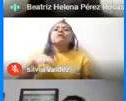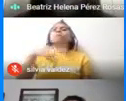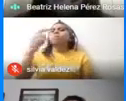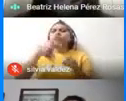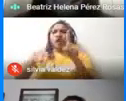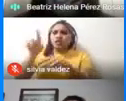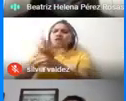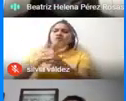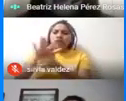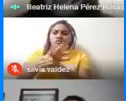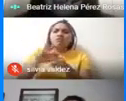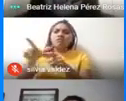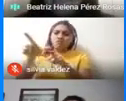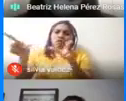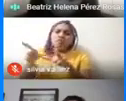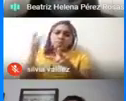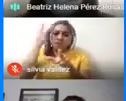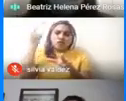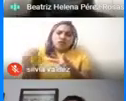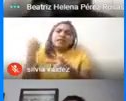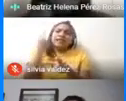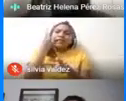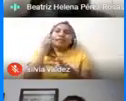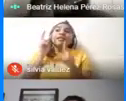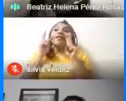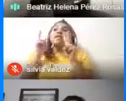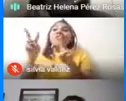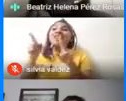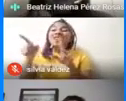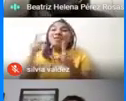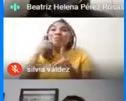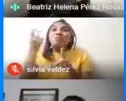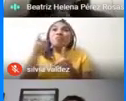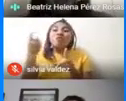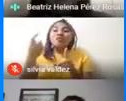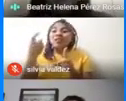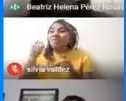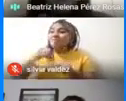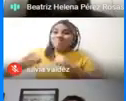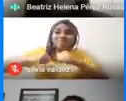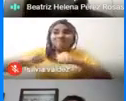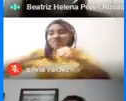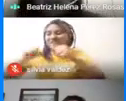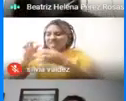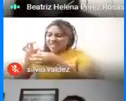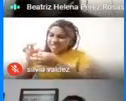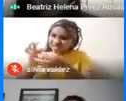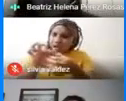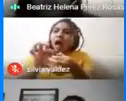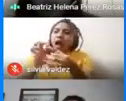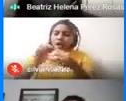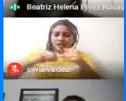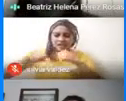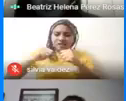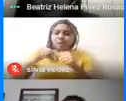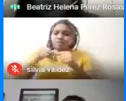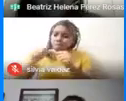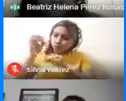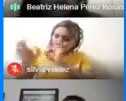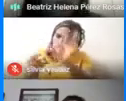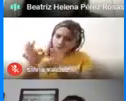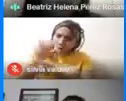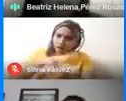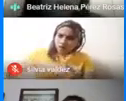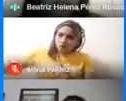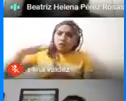en el territorio porque uno entiende, ve que busca ese ejercicio que vaya conectado con un ejercicio de sostenibilidad.